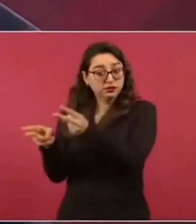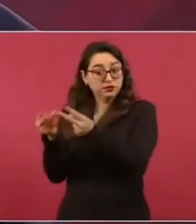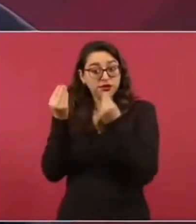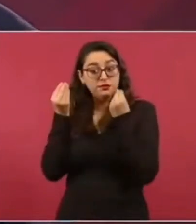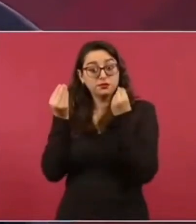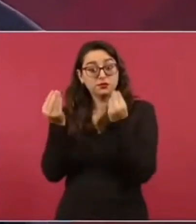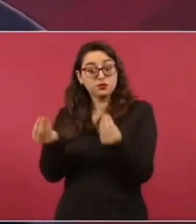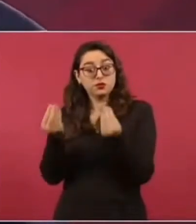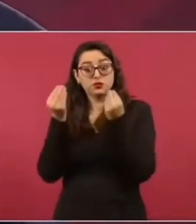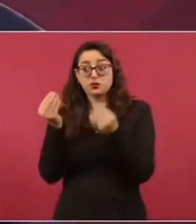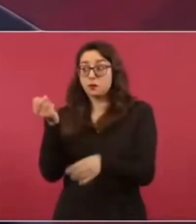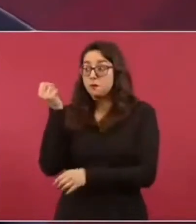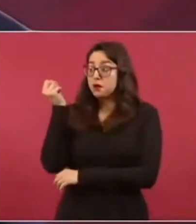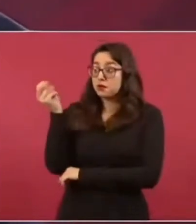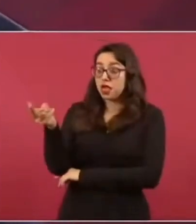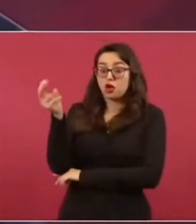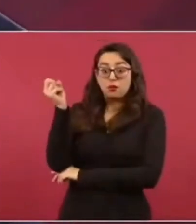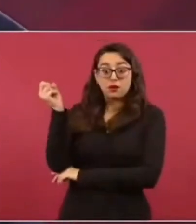saliendo ahora